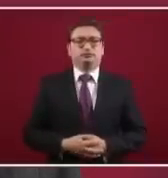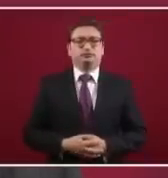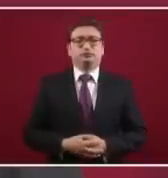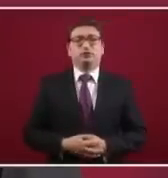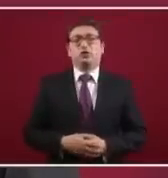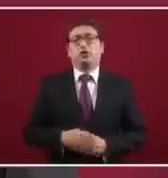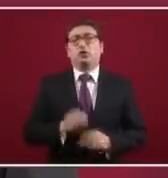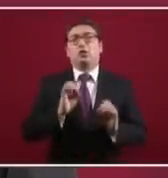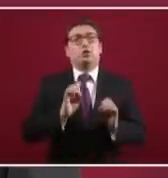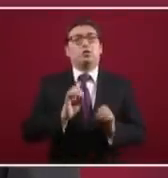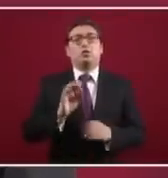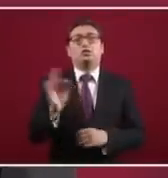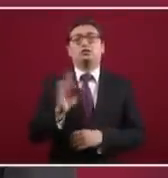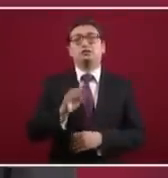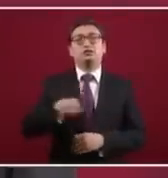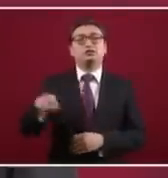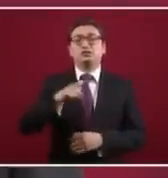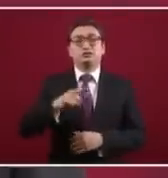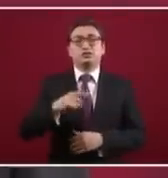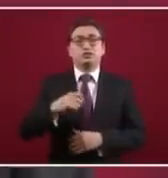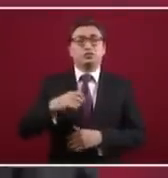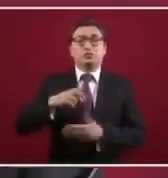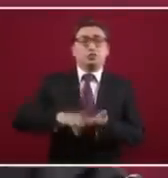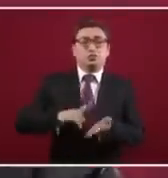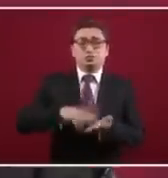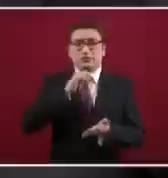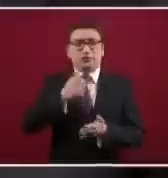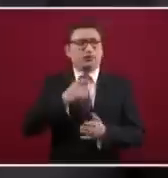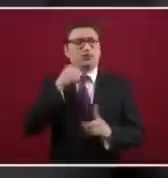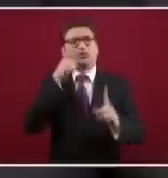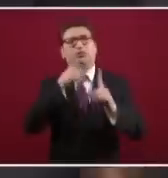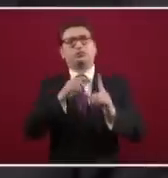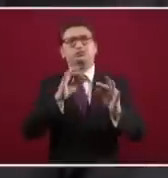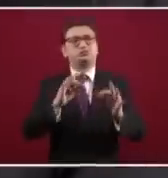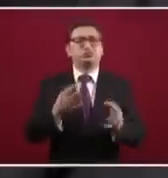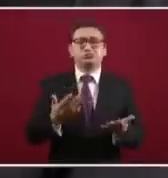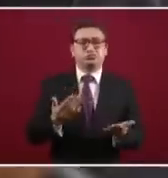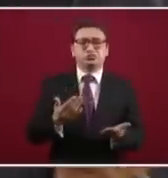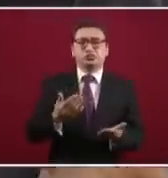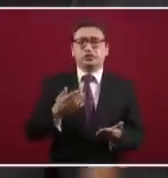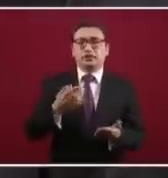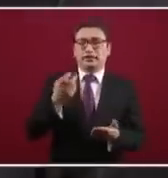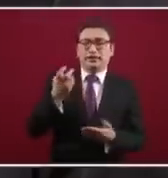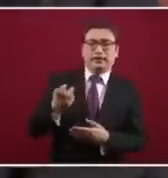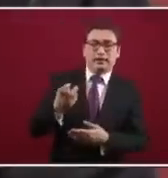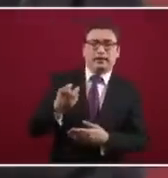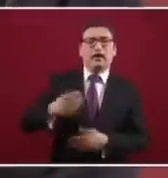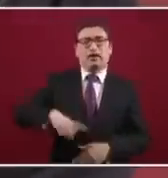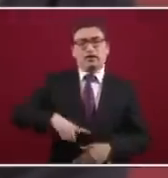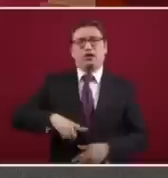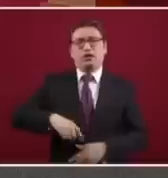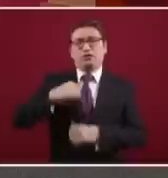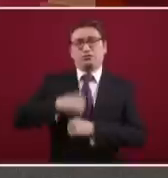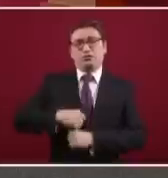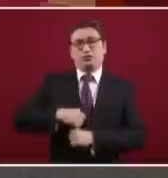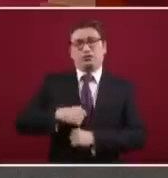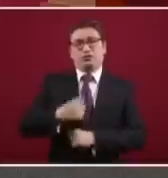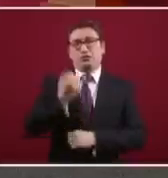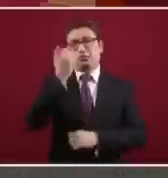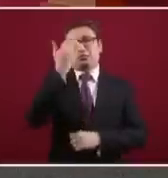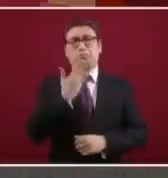si no tienen principios, si no tienen ideales, pues entonces se da un mal ejemplo.